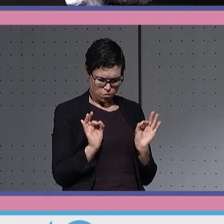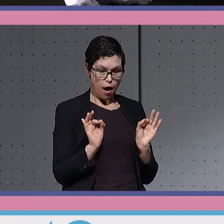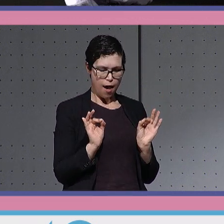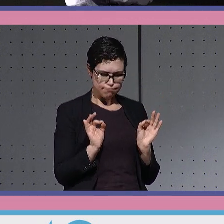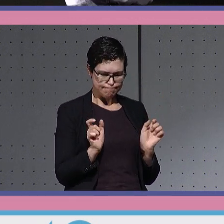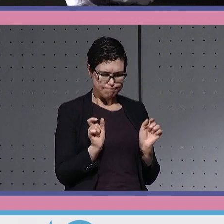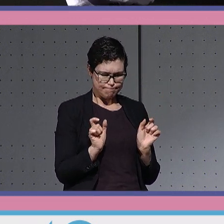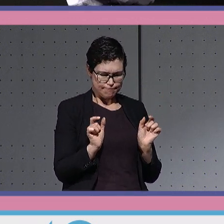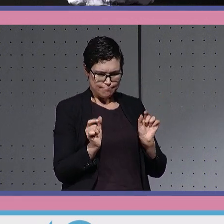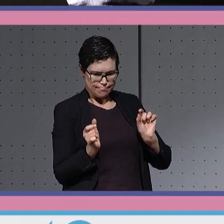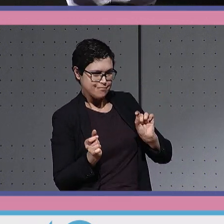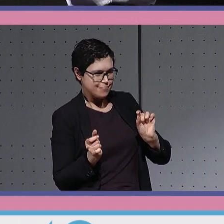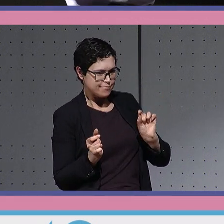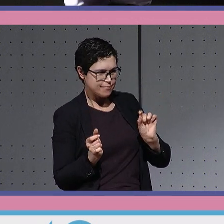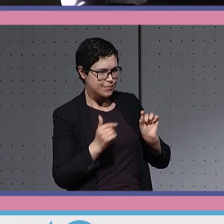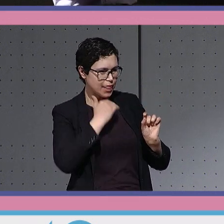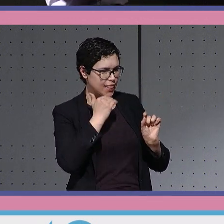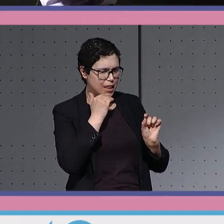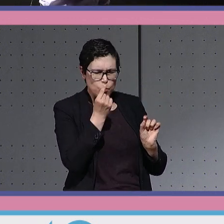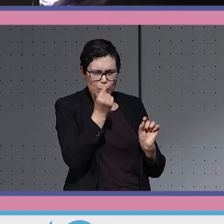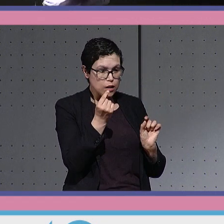poquito diferente. Van a tener muchas.